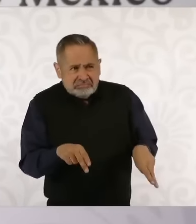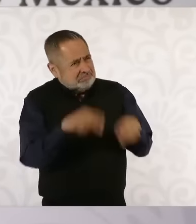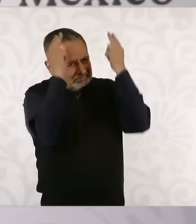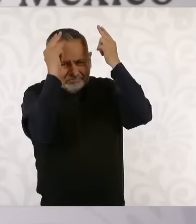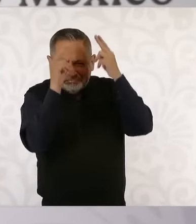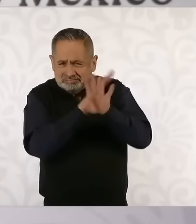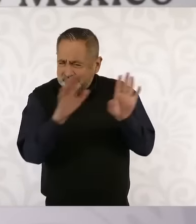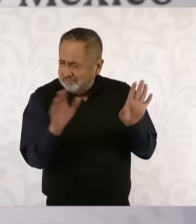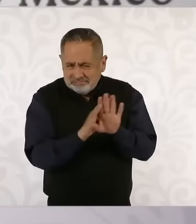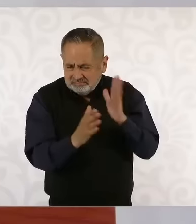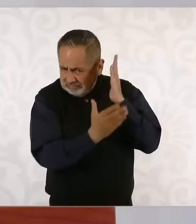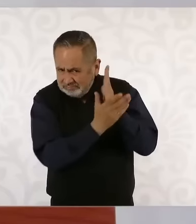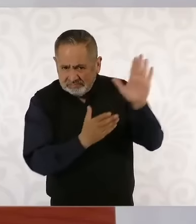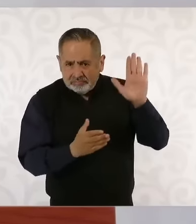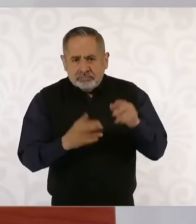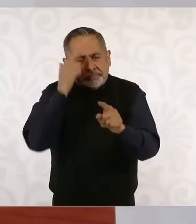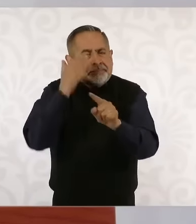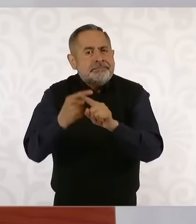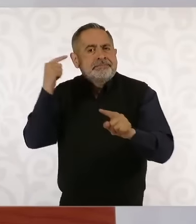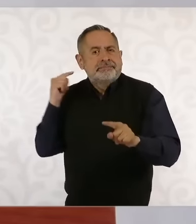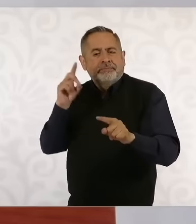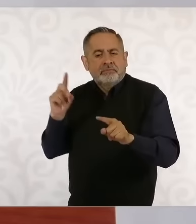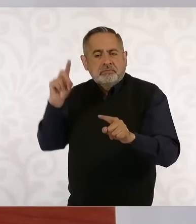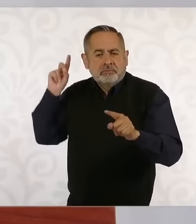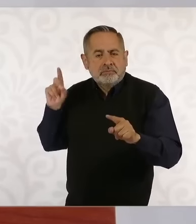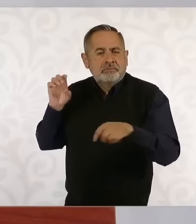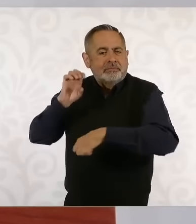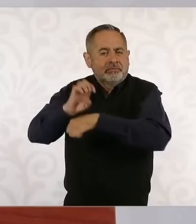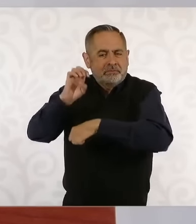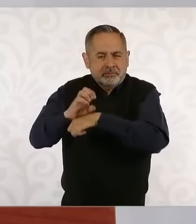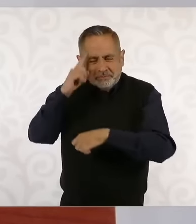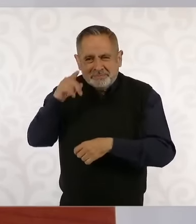pasó en Ecuador ahora el domingo con el